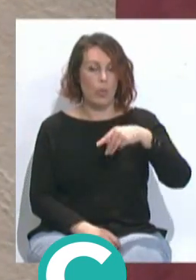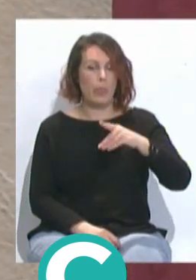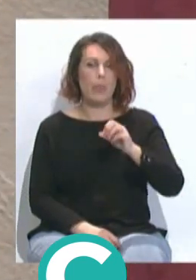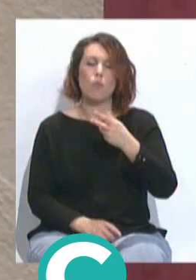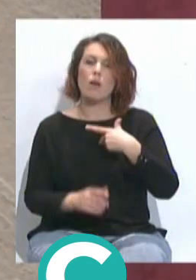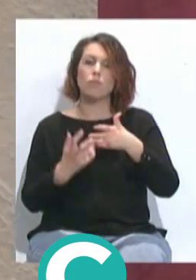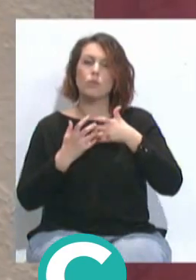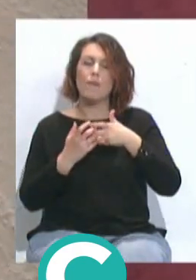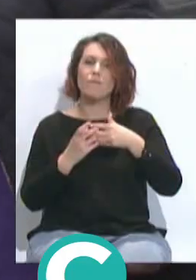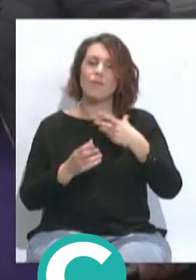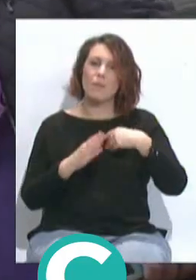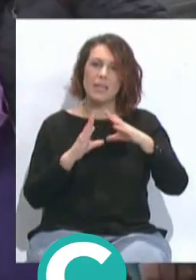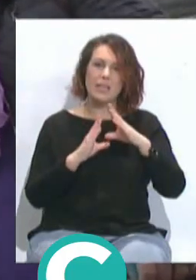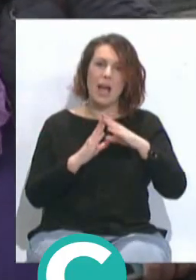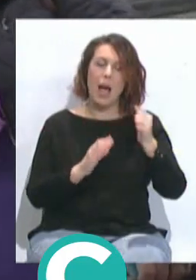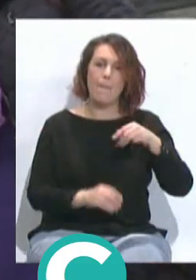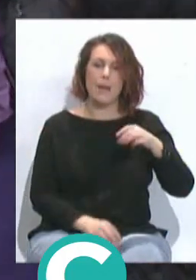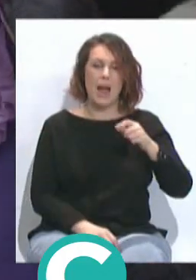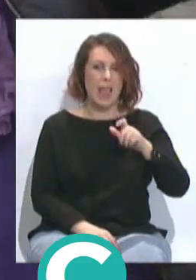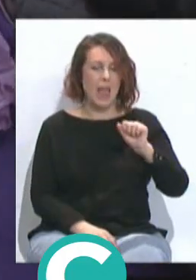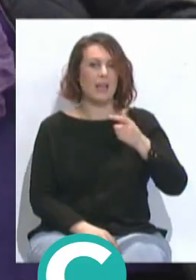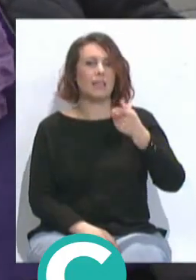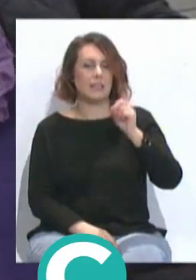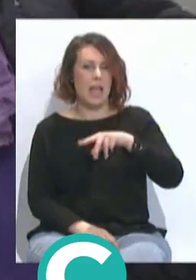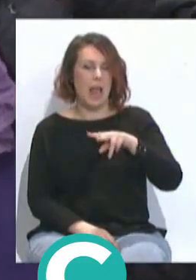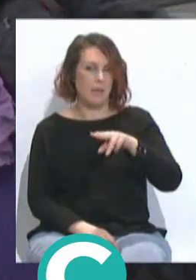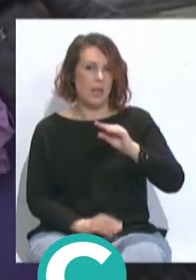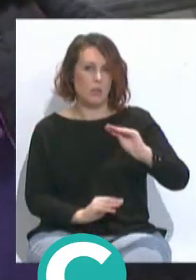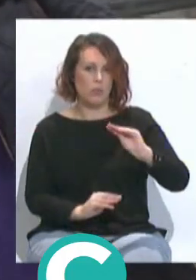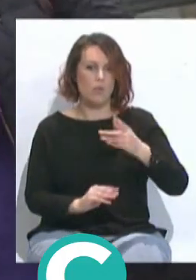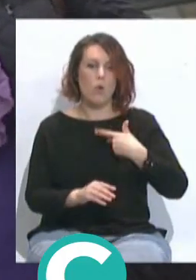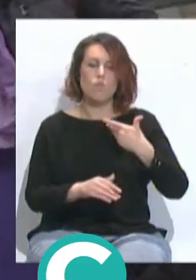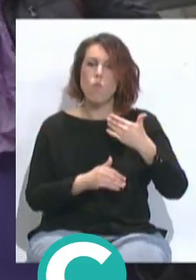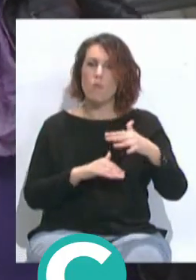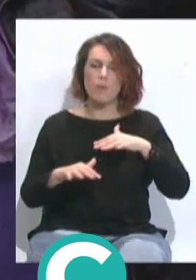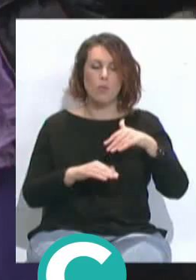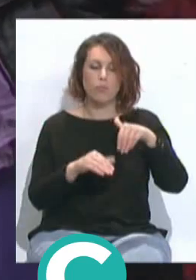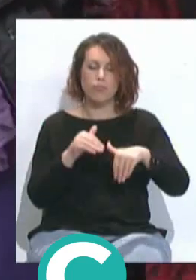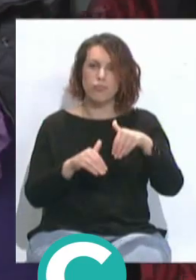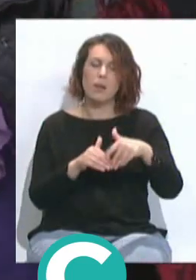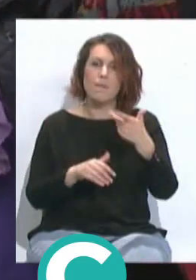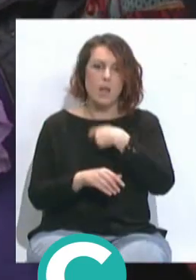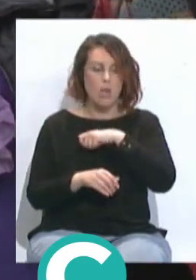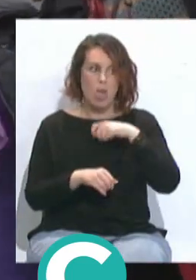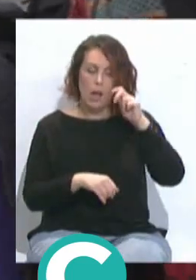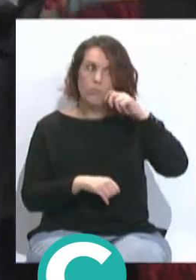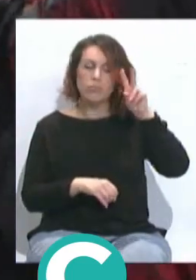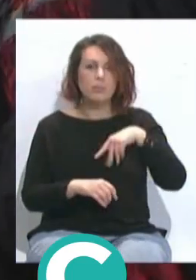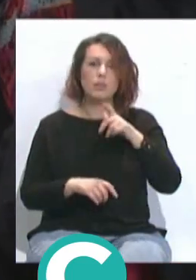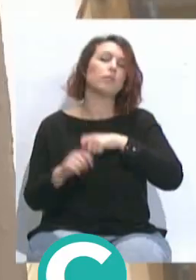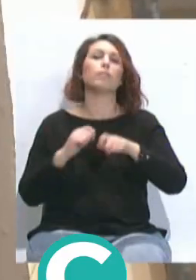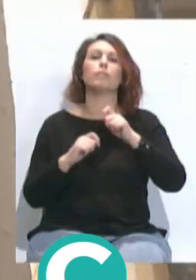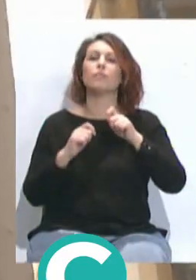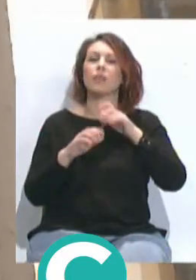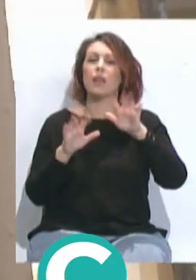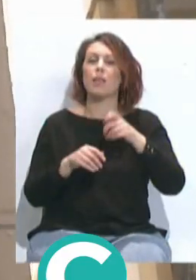y Ana Carbia como impulsoras del movimiento sufragista español Por otra parte desde la asociación de la prensa de Cádiz se ha